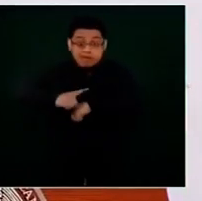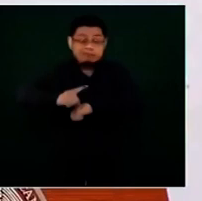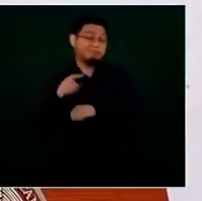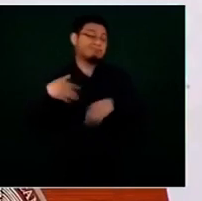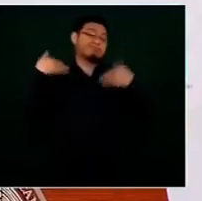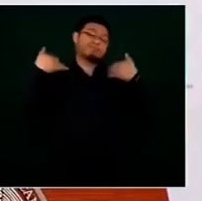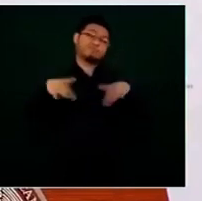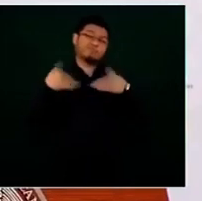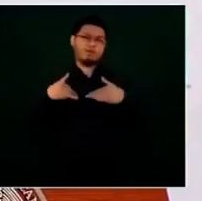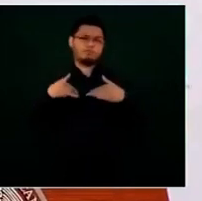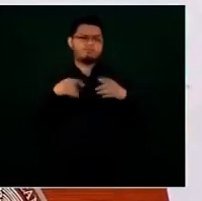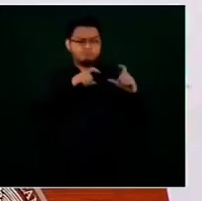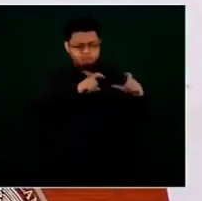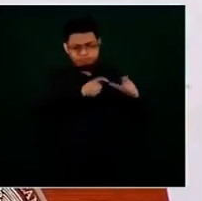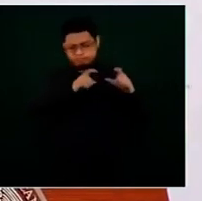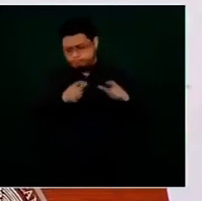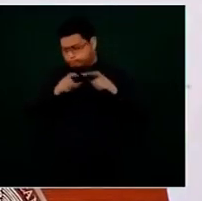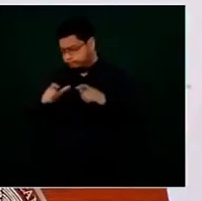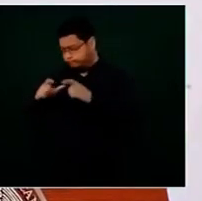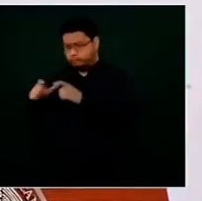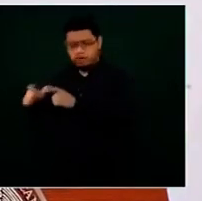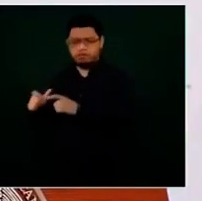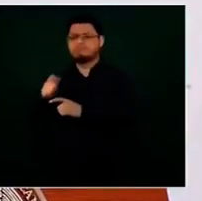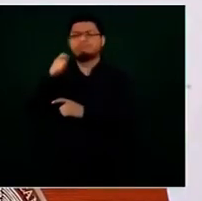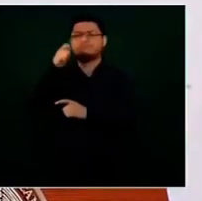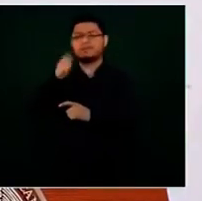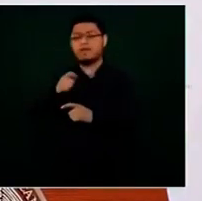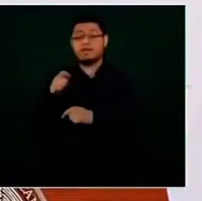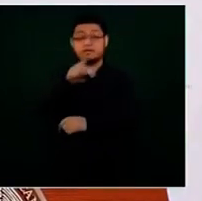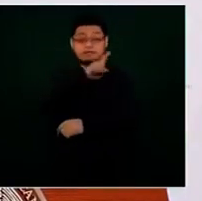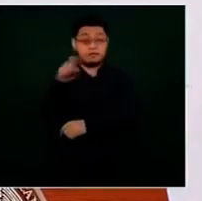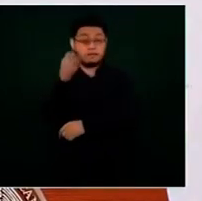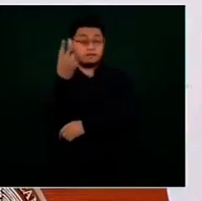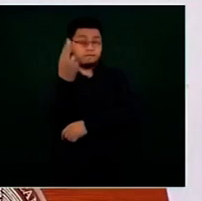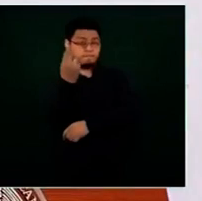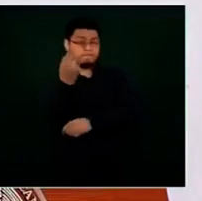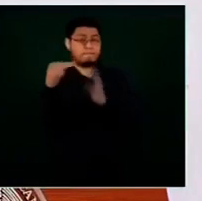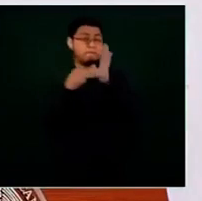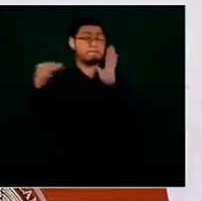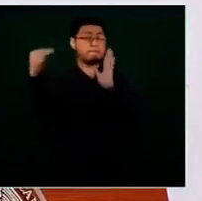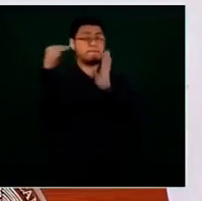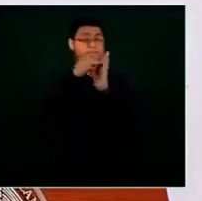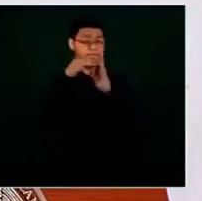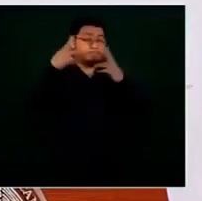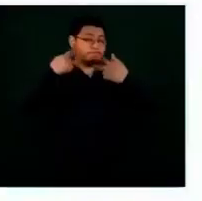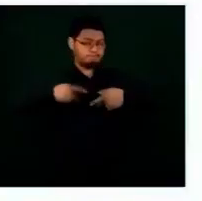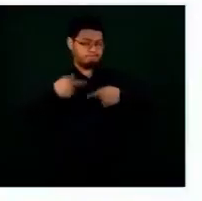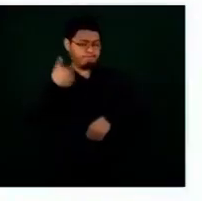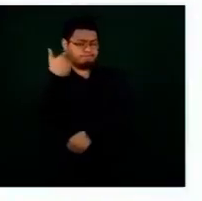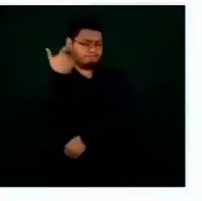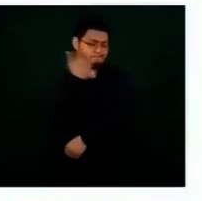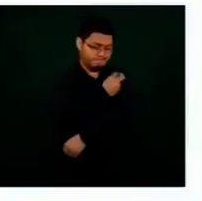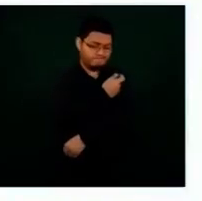Esto en forma acumulativa nos ha llevado a vacunar a más de 125 millones de dosis aplicadas